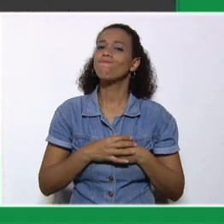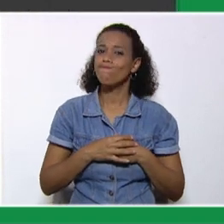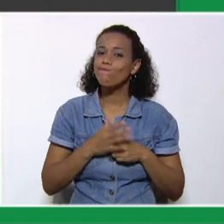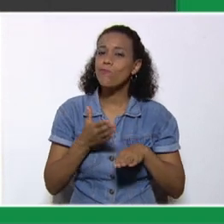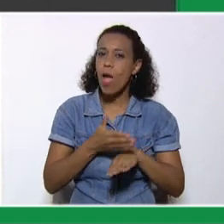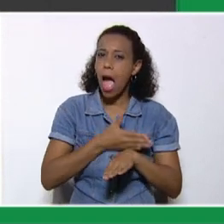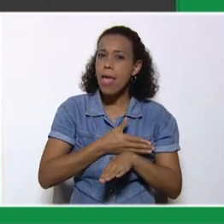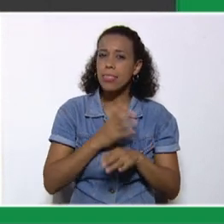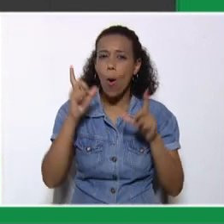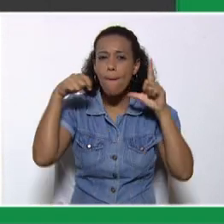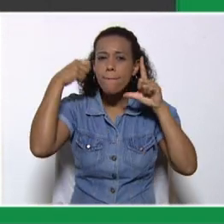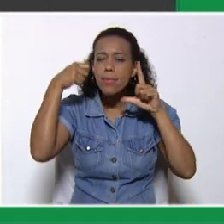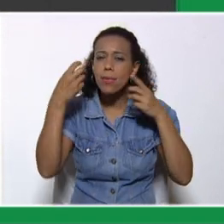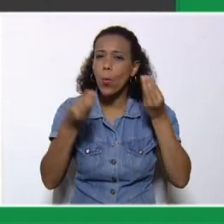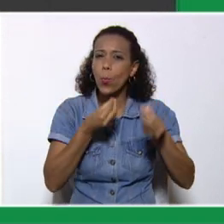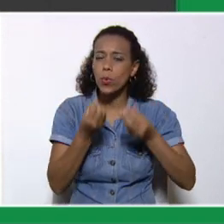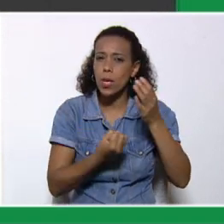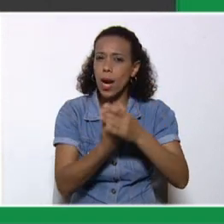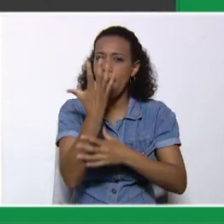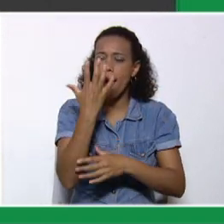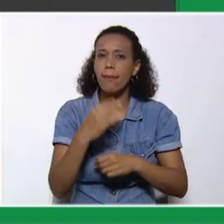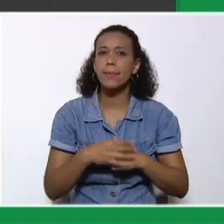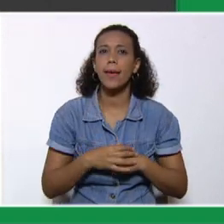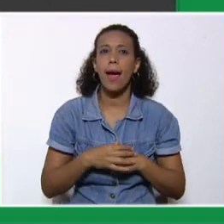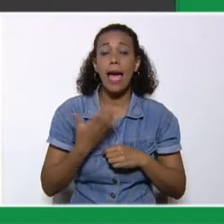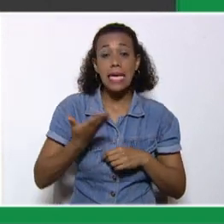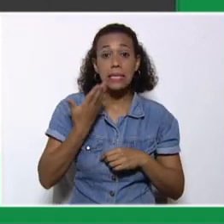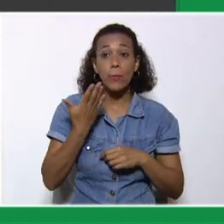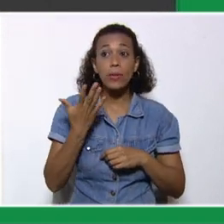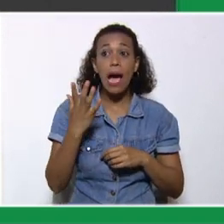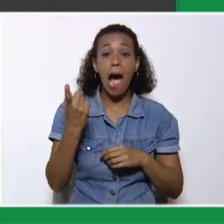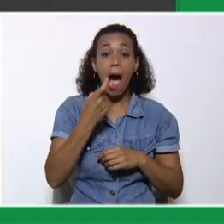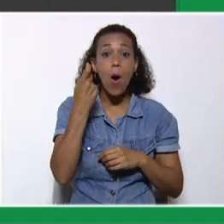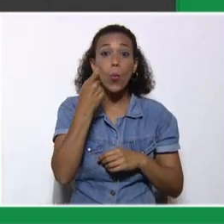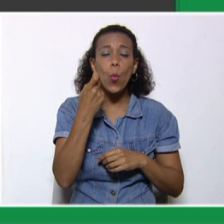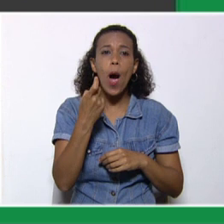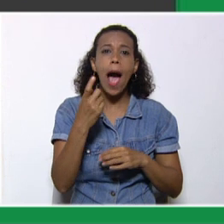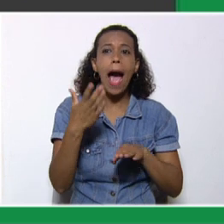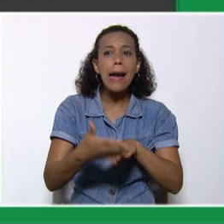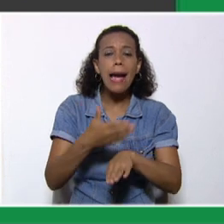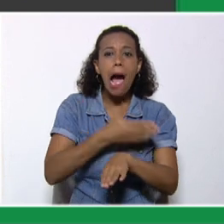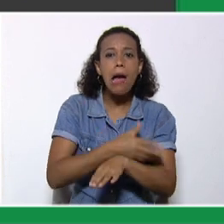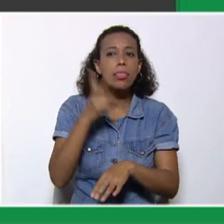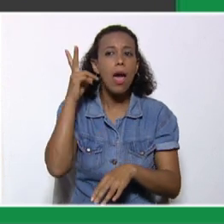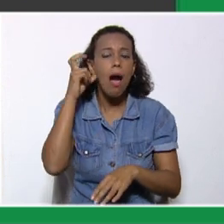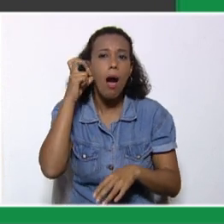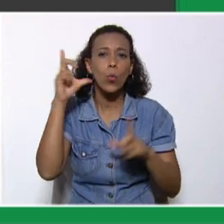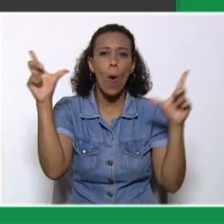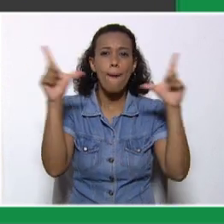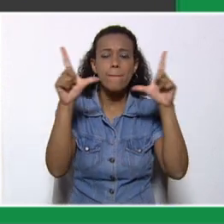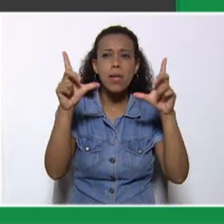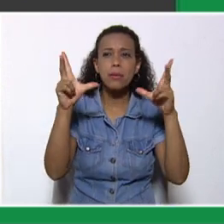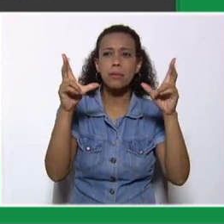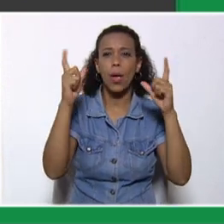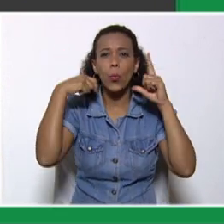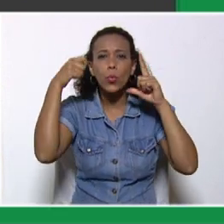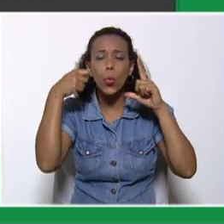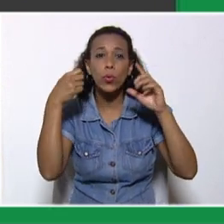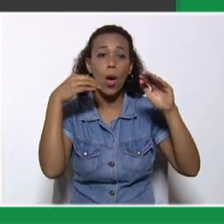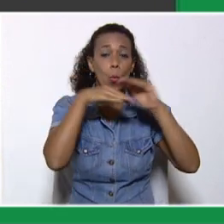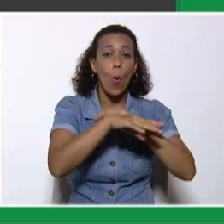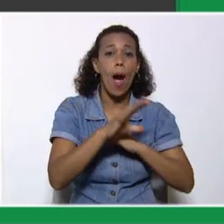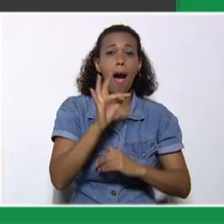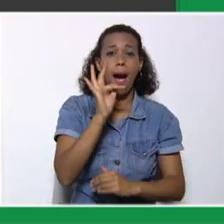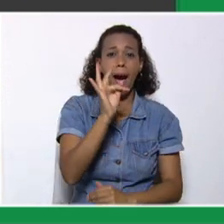Para editar un video, lo primero que tenemos que hacer es importar los recursos de audio, video e imágenes al